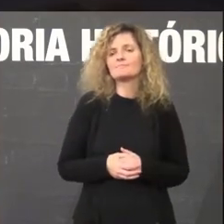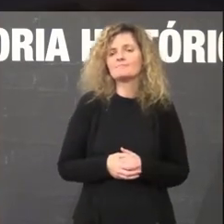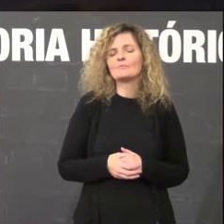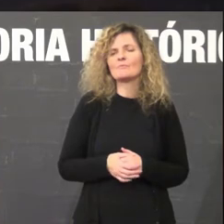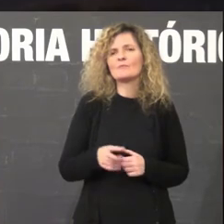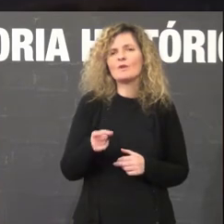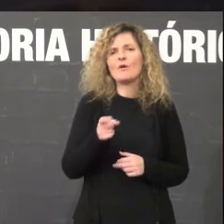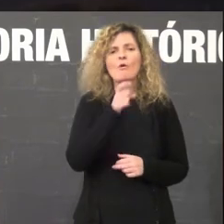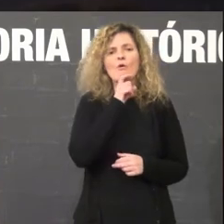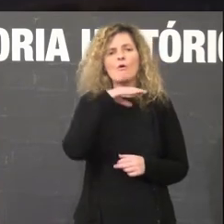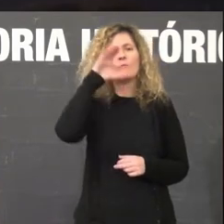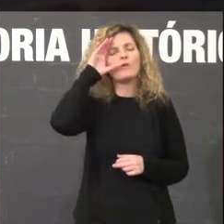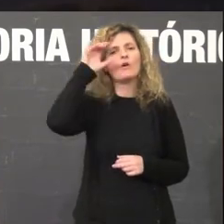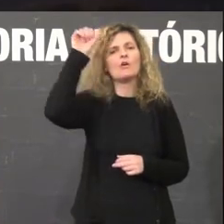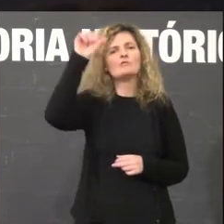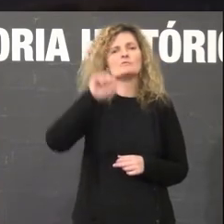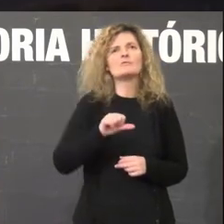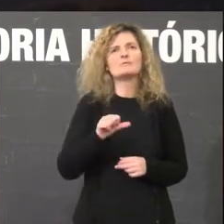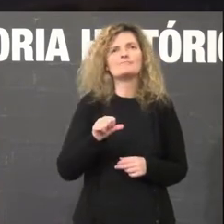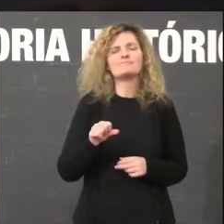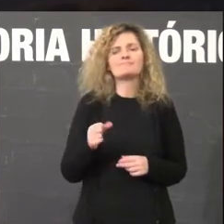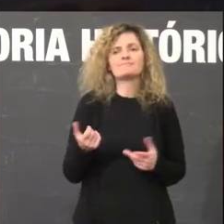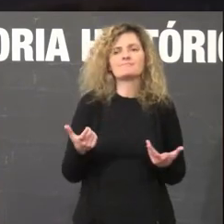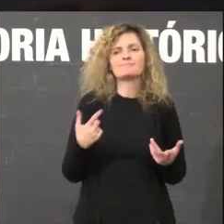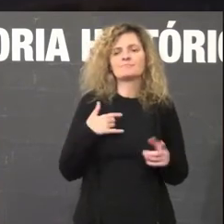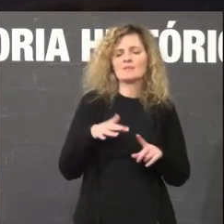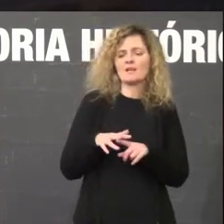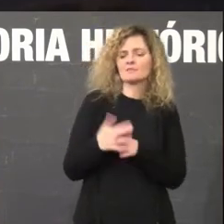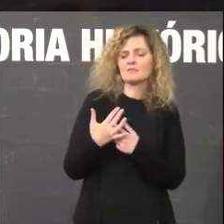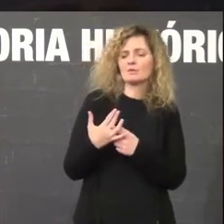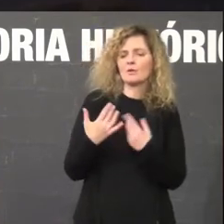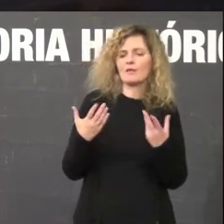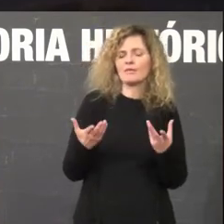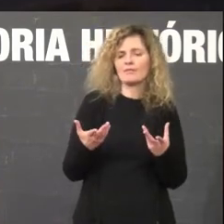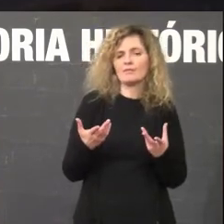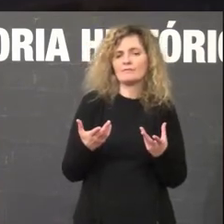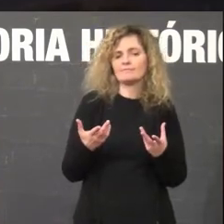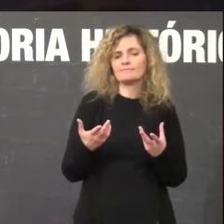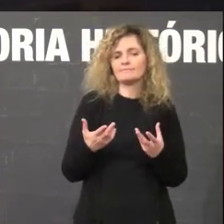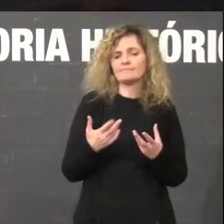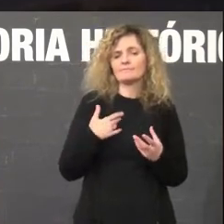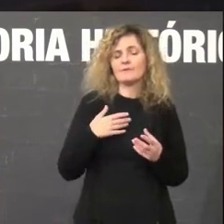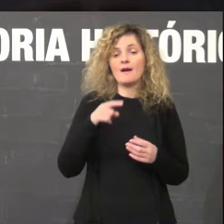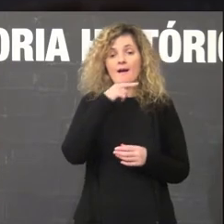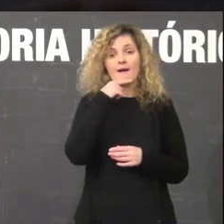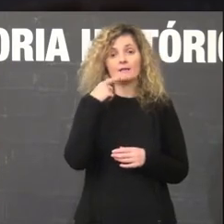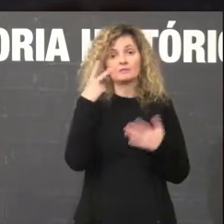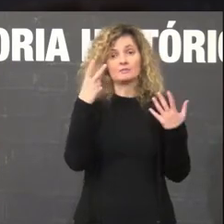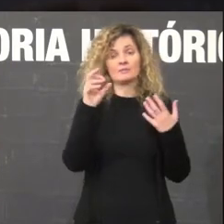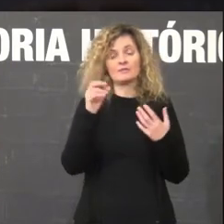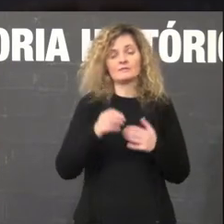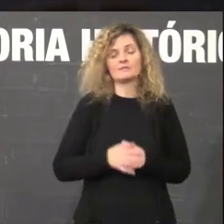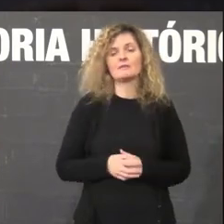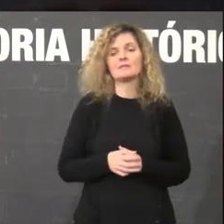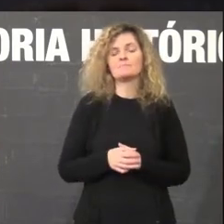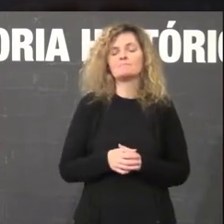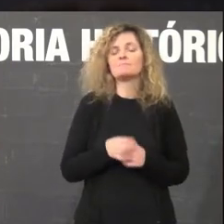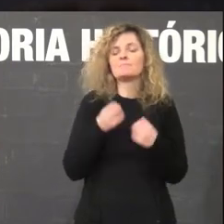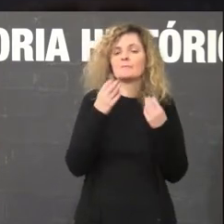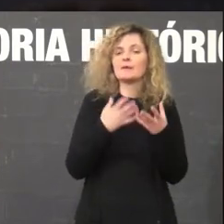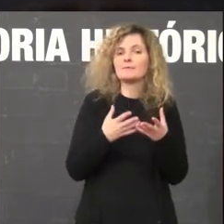como observo eu a situación nos anos 70?